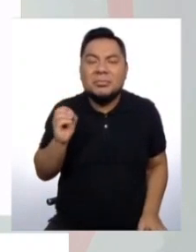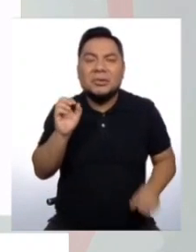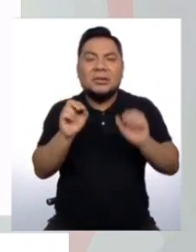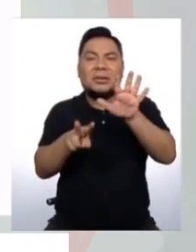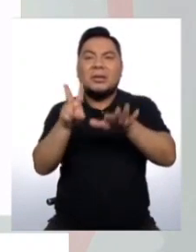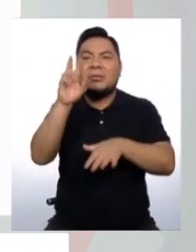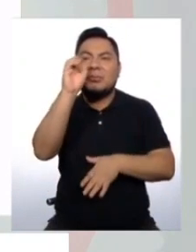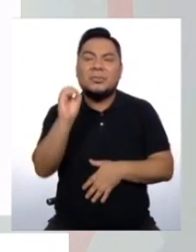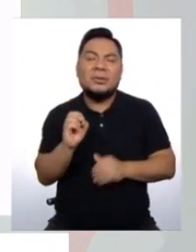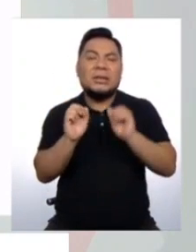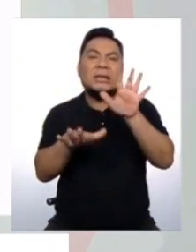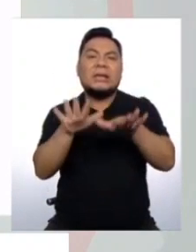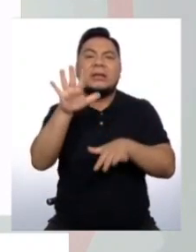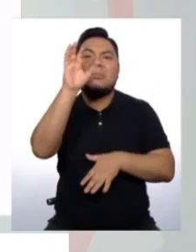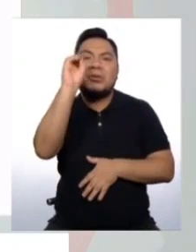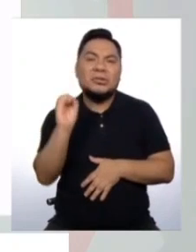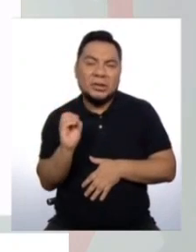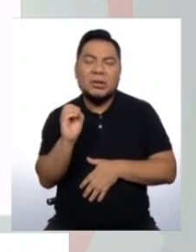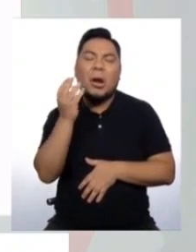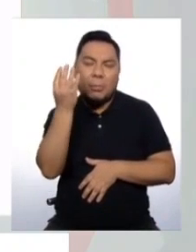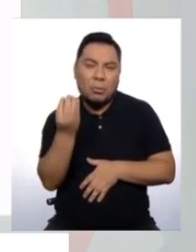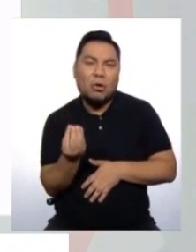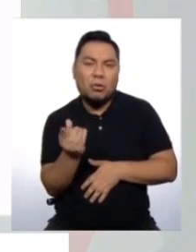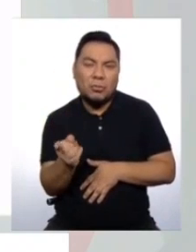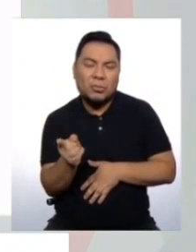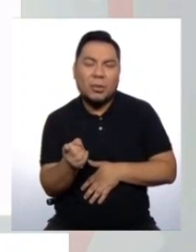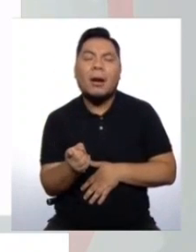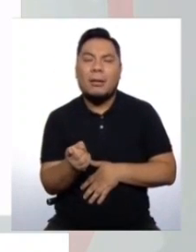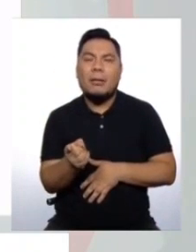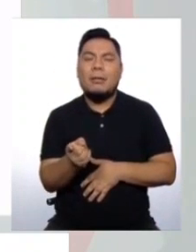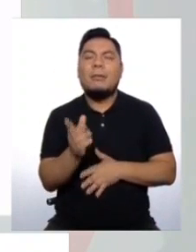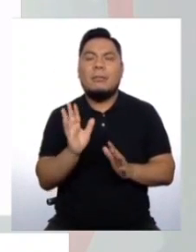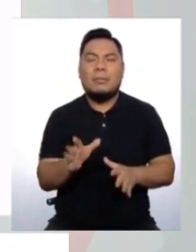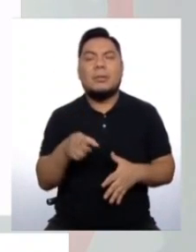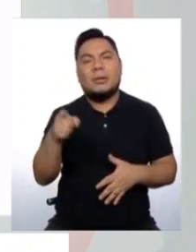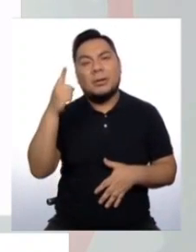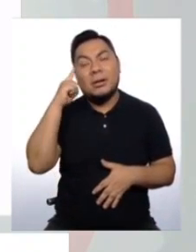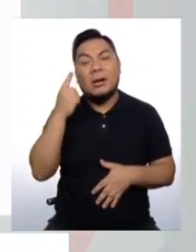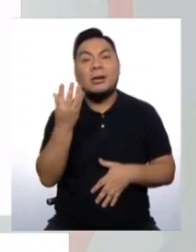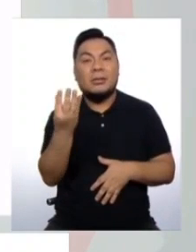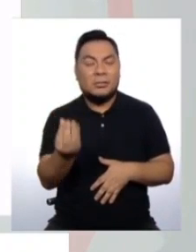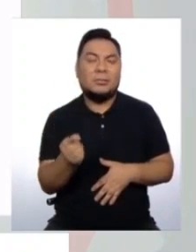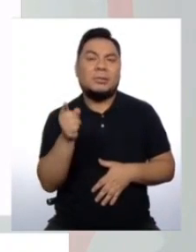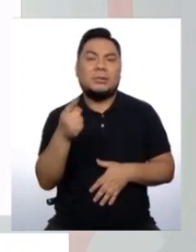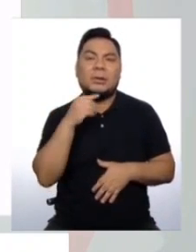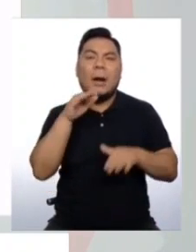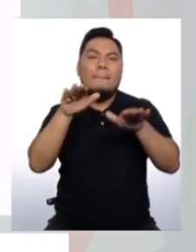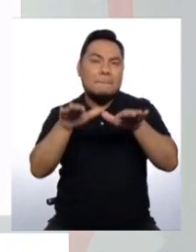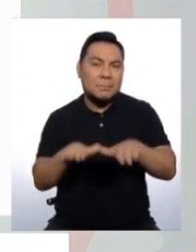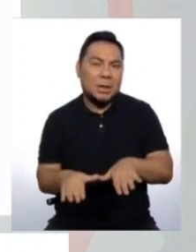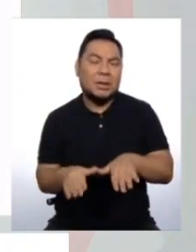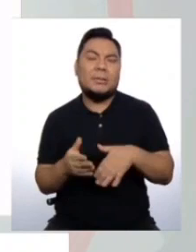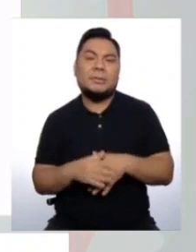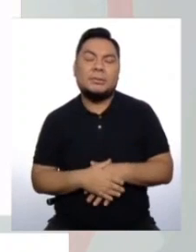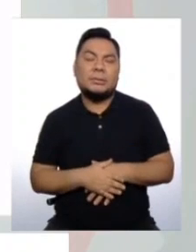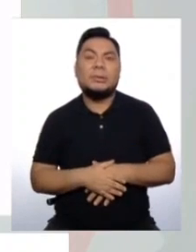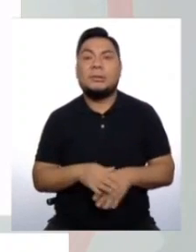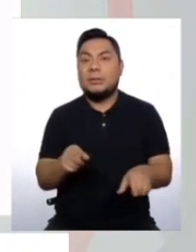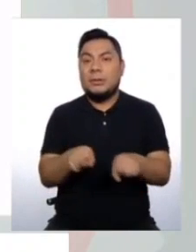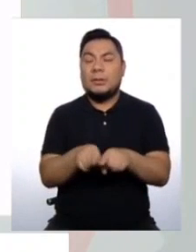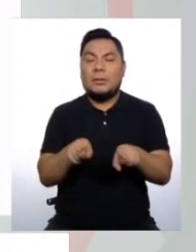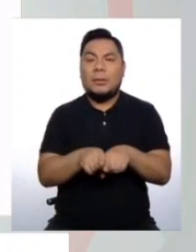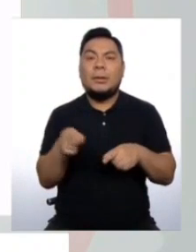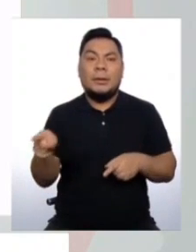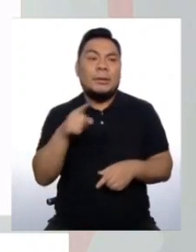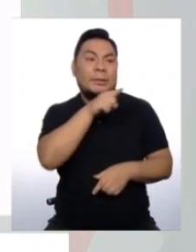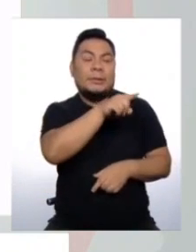10, 12, 15% de positividad. Cantidades relativamente bajas. Incluso